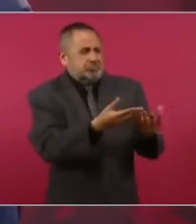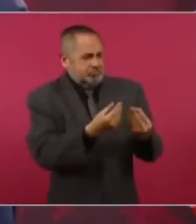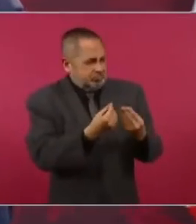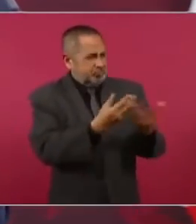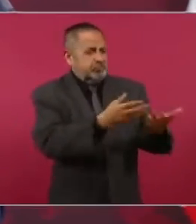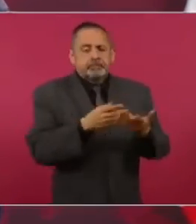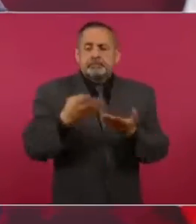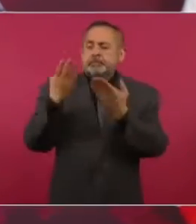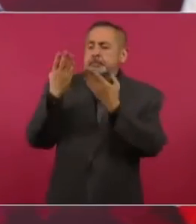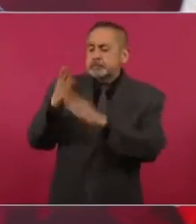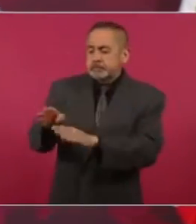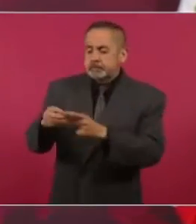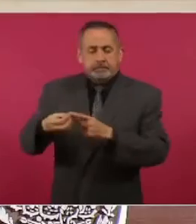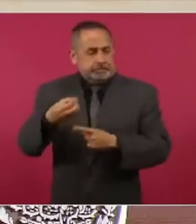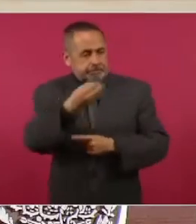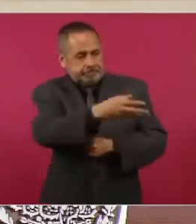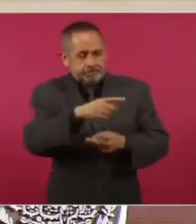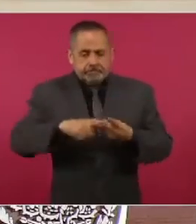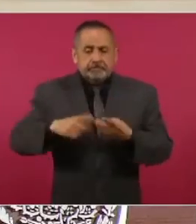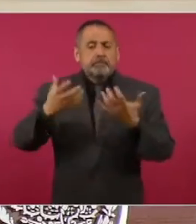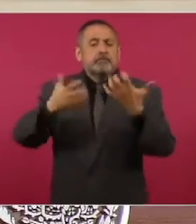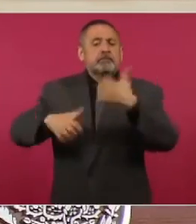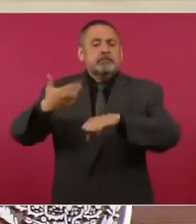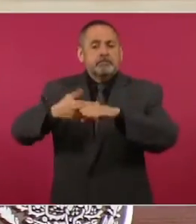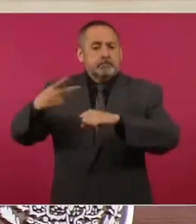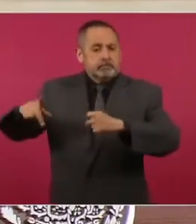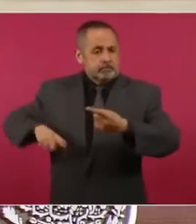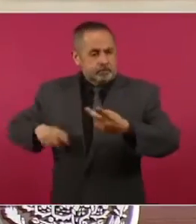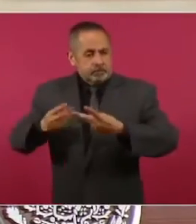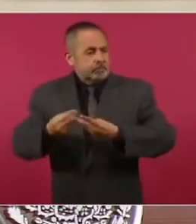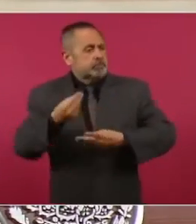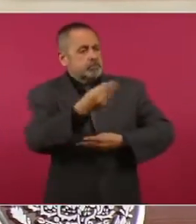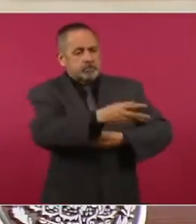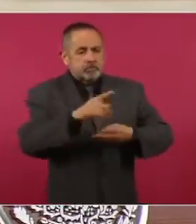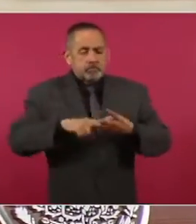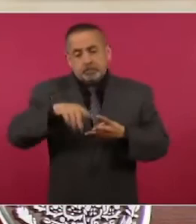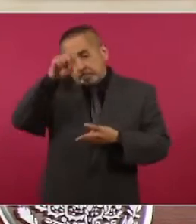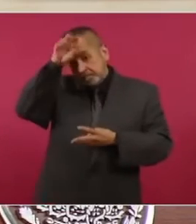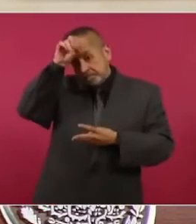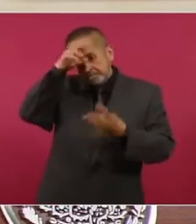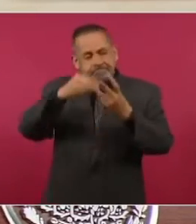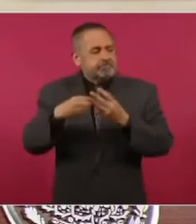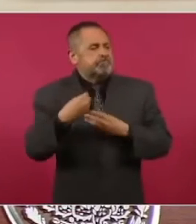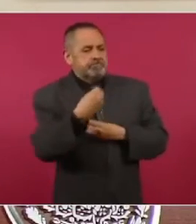los bancos, las empresas públicas, las minas,